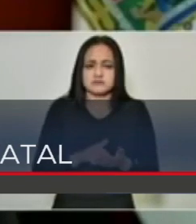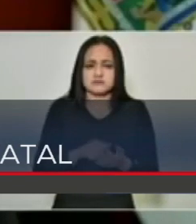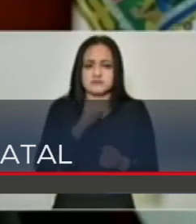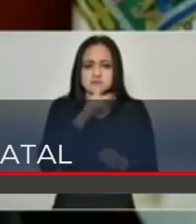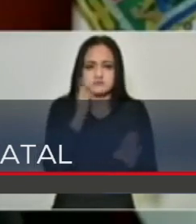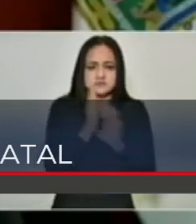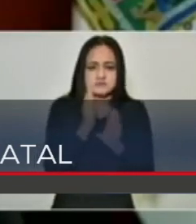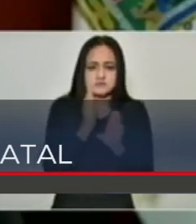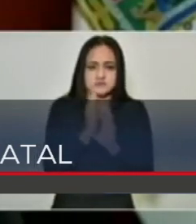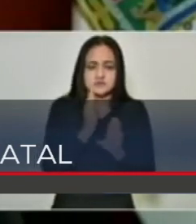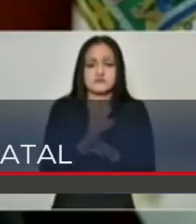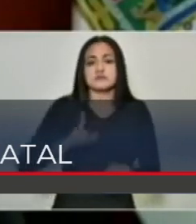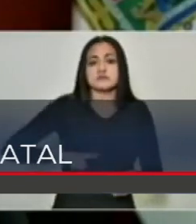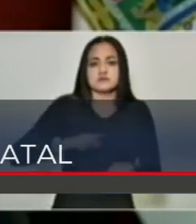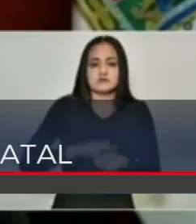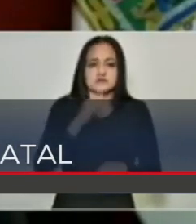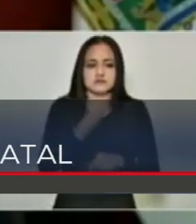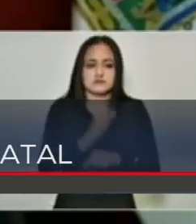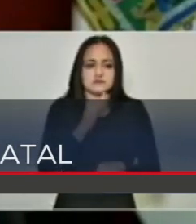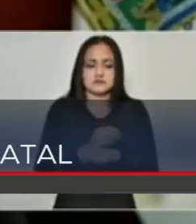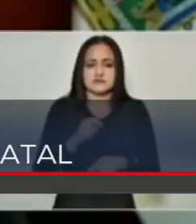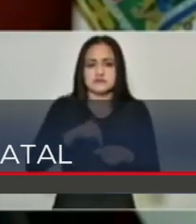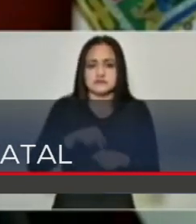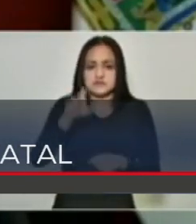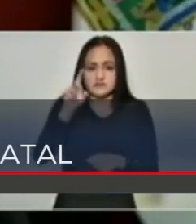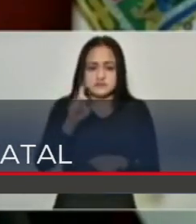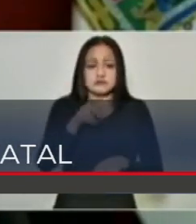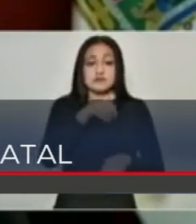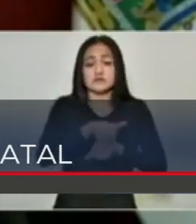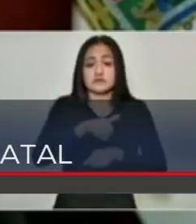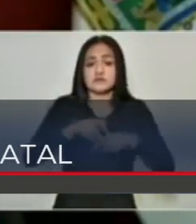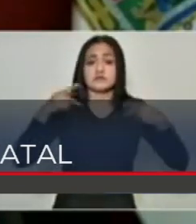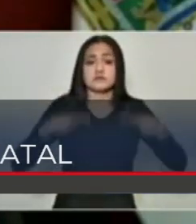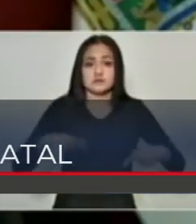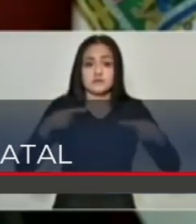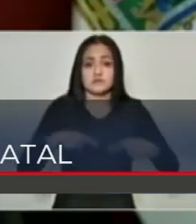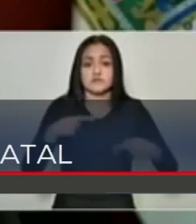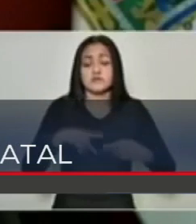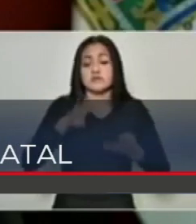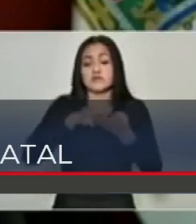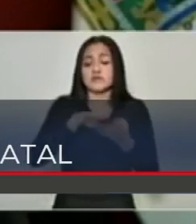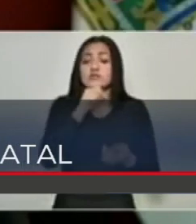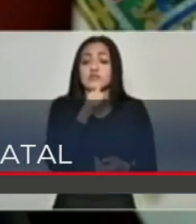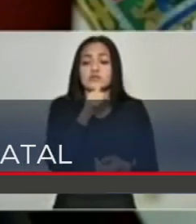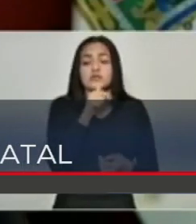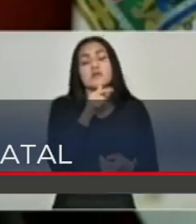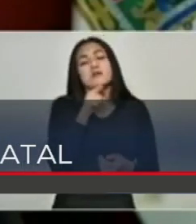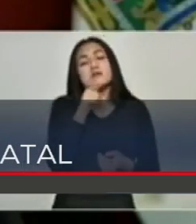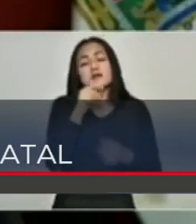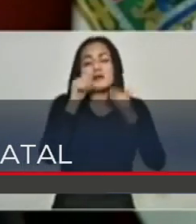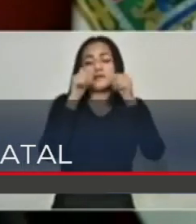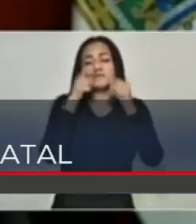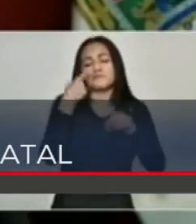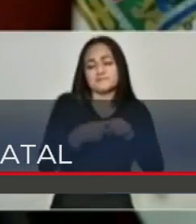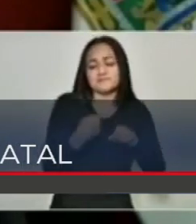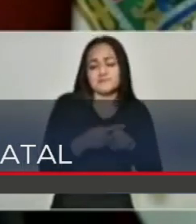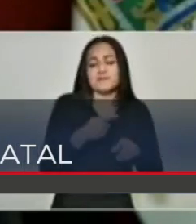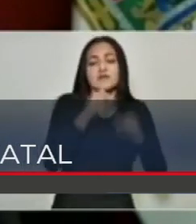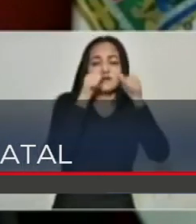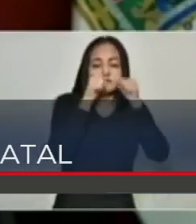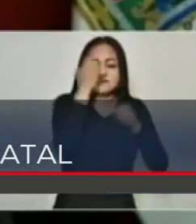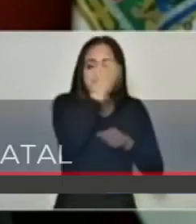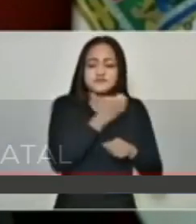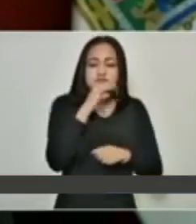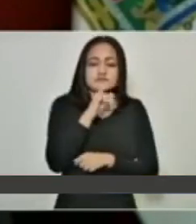gobernador se mantiene en 30 el número de personas privadas de su libertad que están siendo atendidas y bajo supervisión